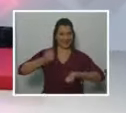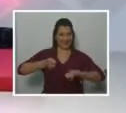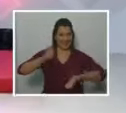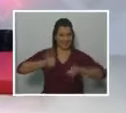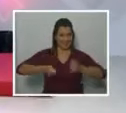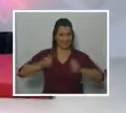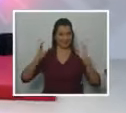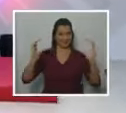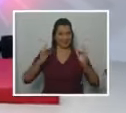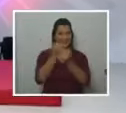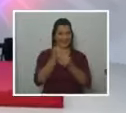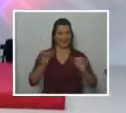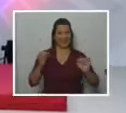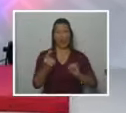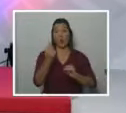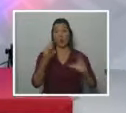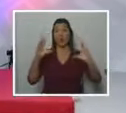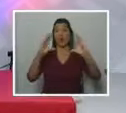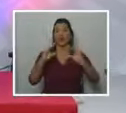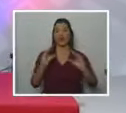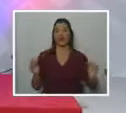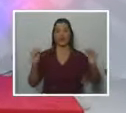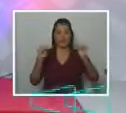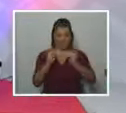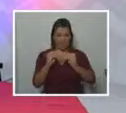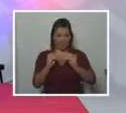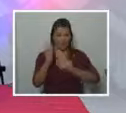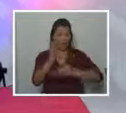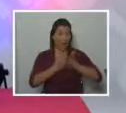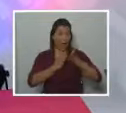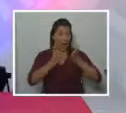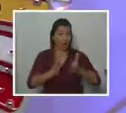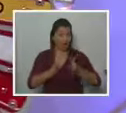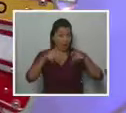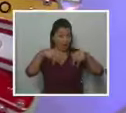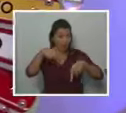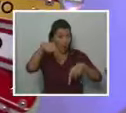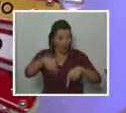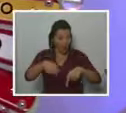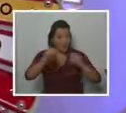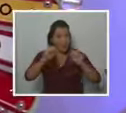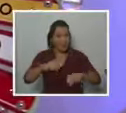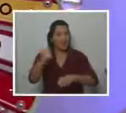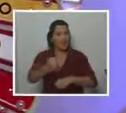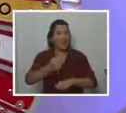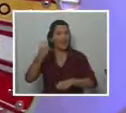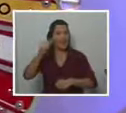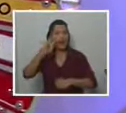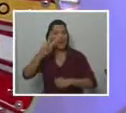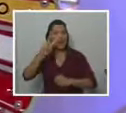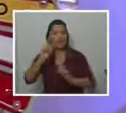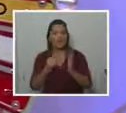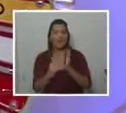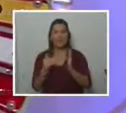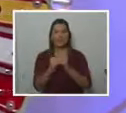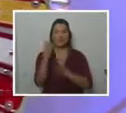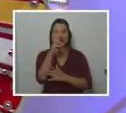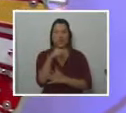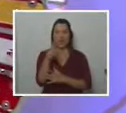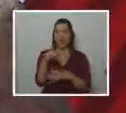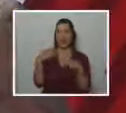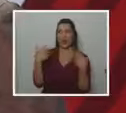una tarde más donde podría alguien hoy llevarse, Ari, 20 millones de colones así, de un solo. ¡Ay,